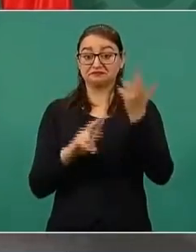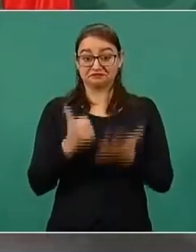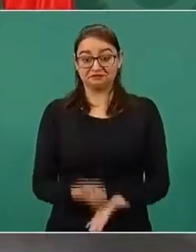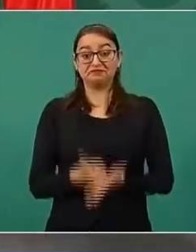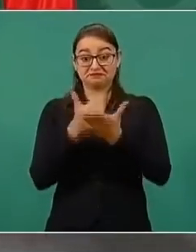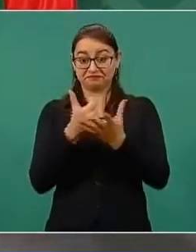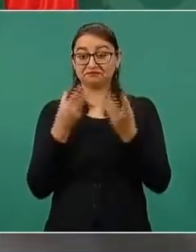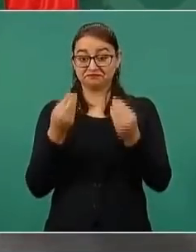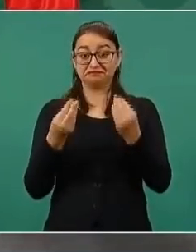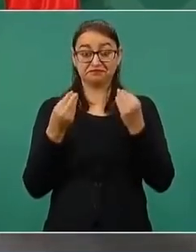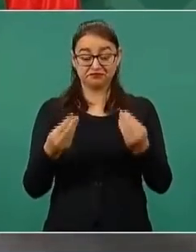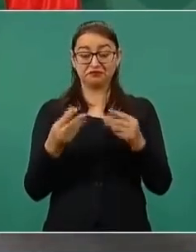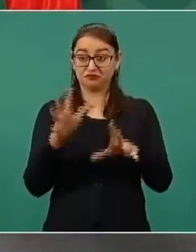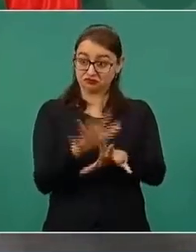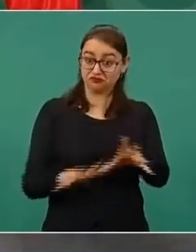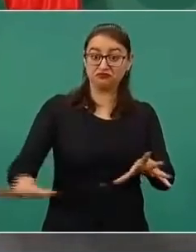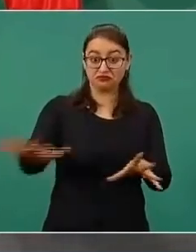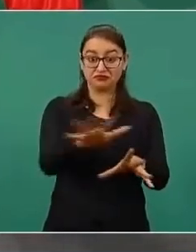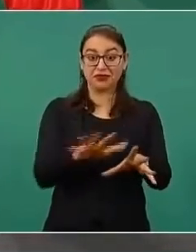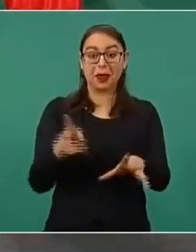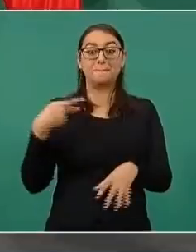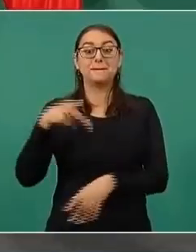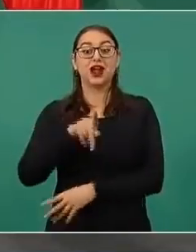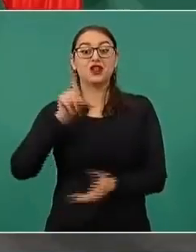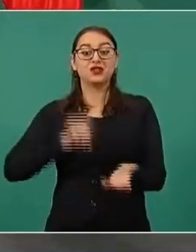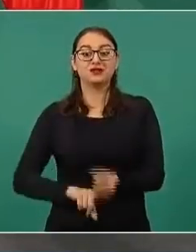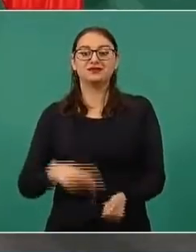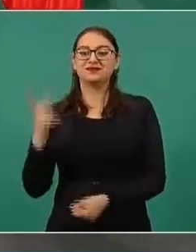en lo político no cambió.